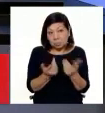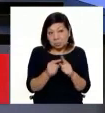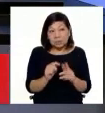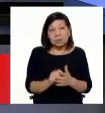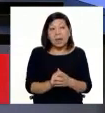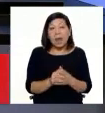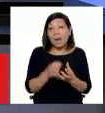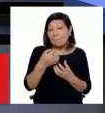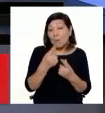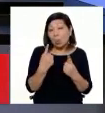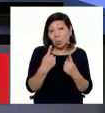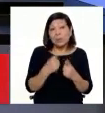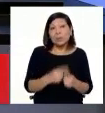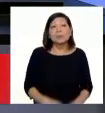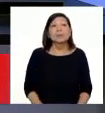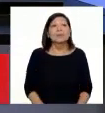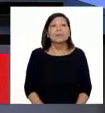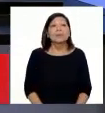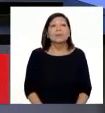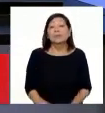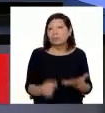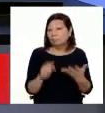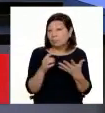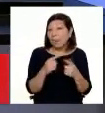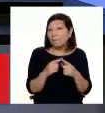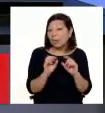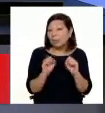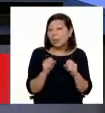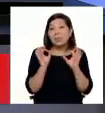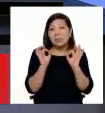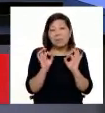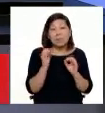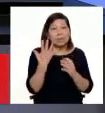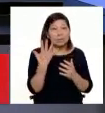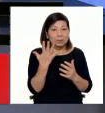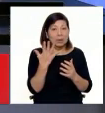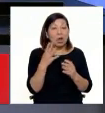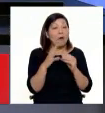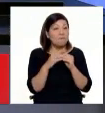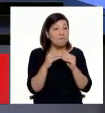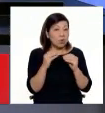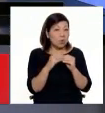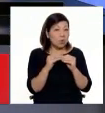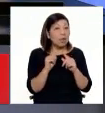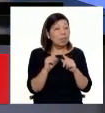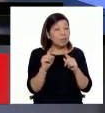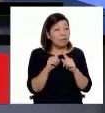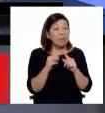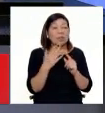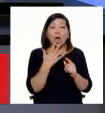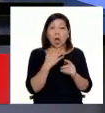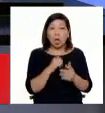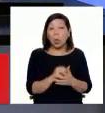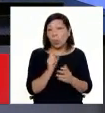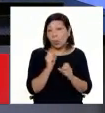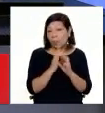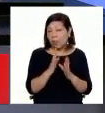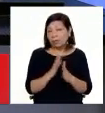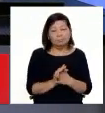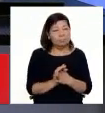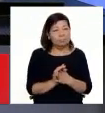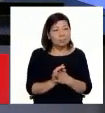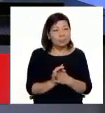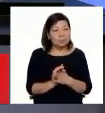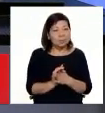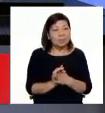por ejemplo, la mandarina es una unidad, etcétera, ¿no? Pero son 5 porciones de frutas y verduras de diferentes colores. Durante el día, no es que las 5